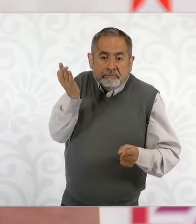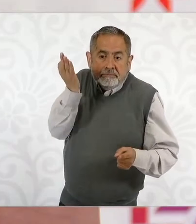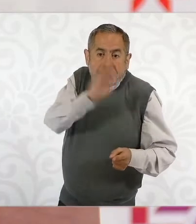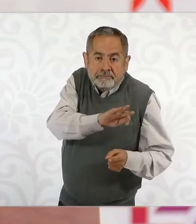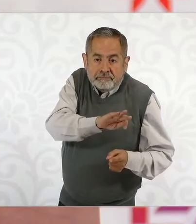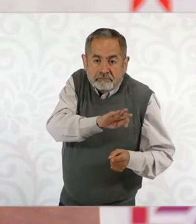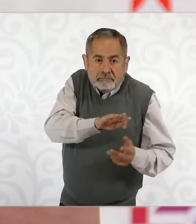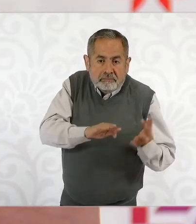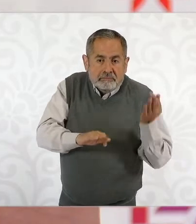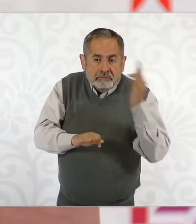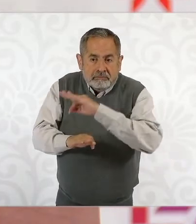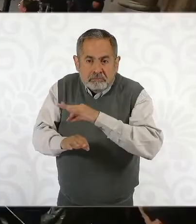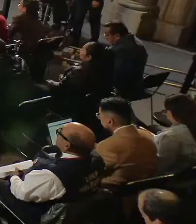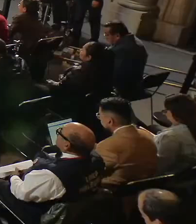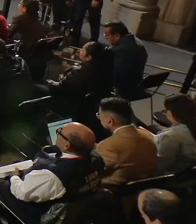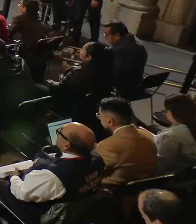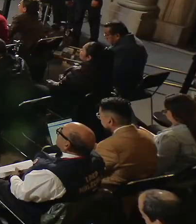promover, difundir